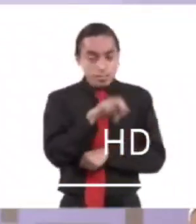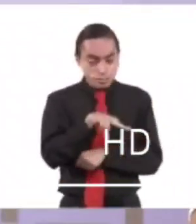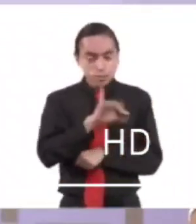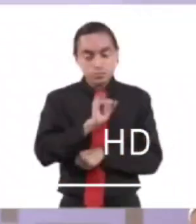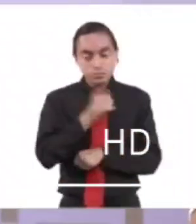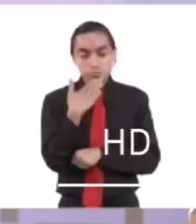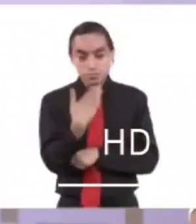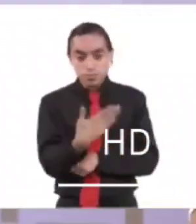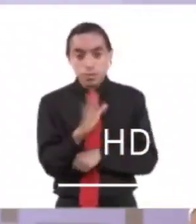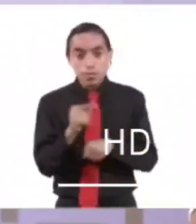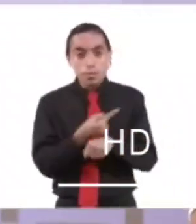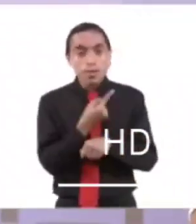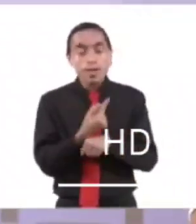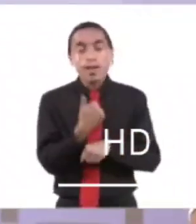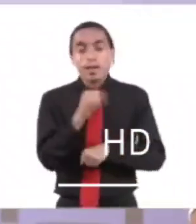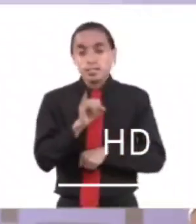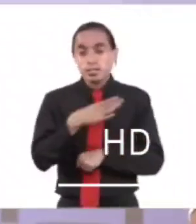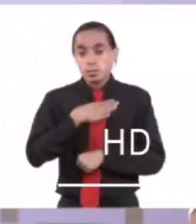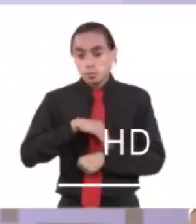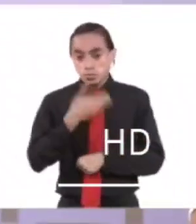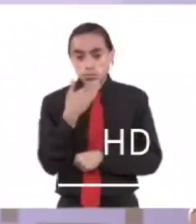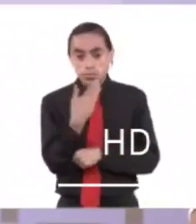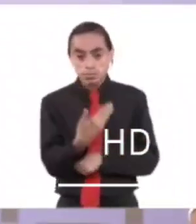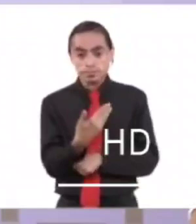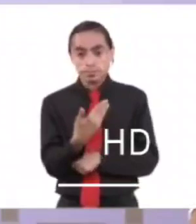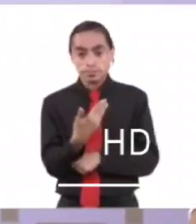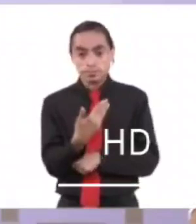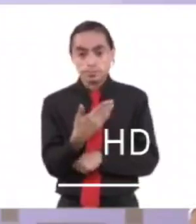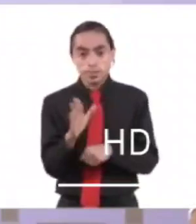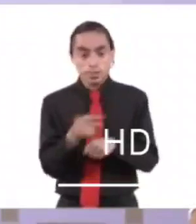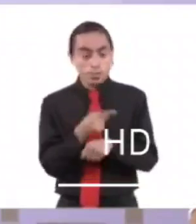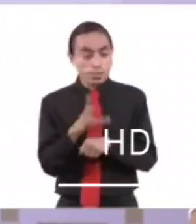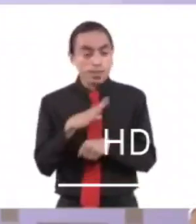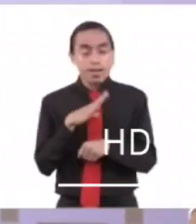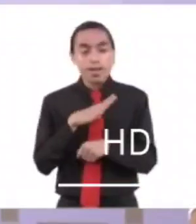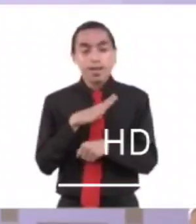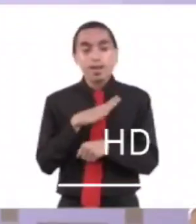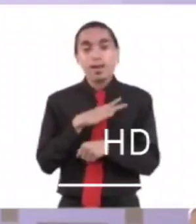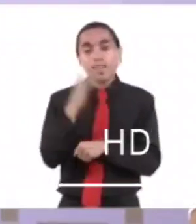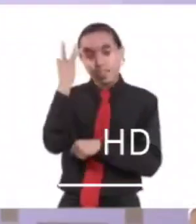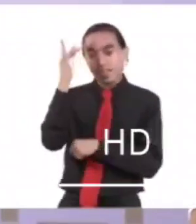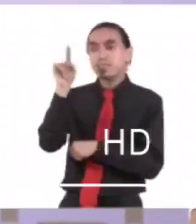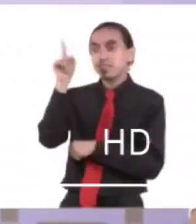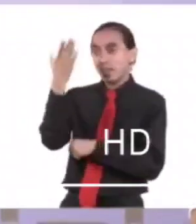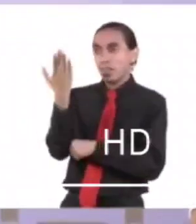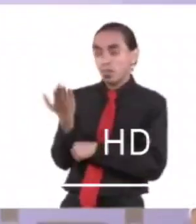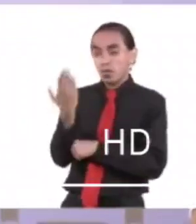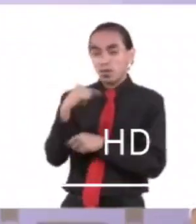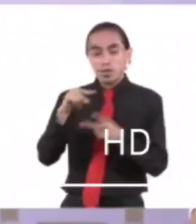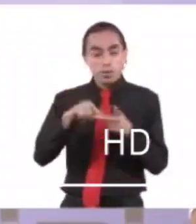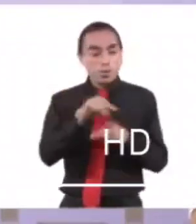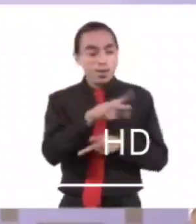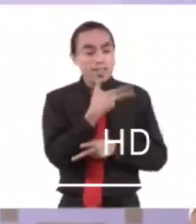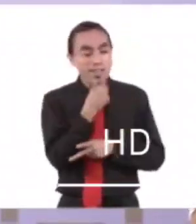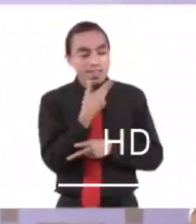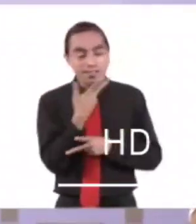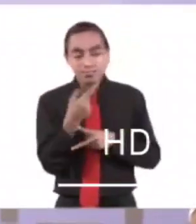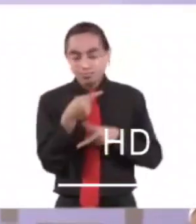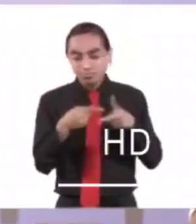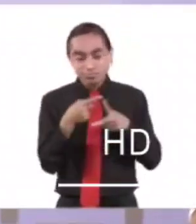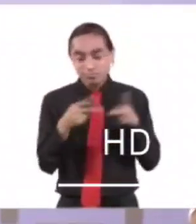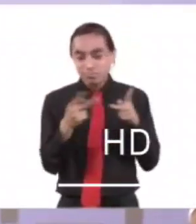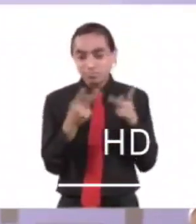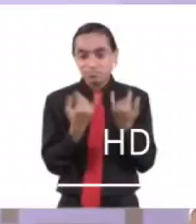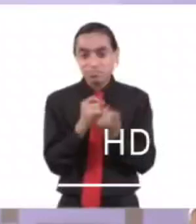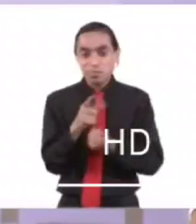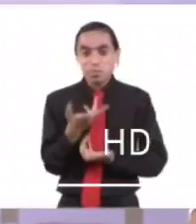esta manera se haría justicia por partida doble tanto al apóstol como al sabio. Pero ¿quién puede